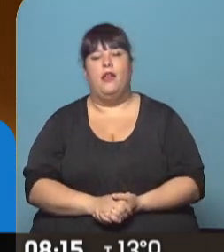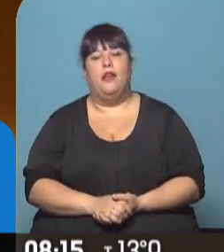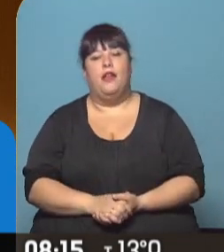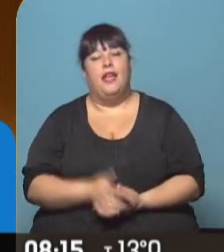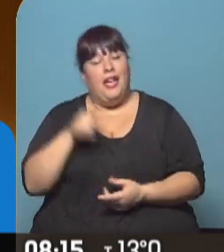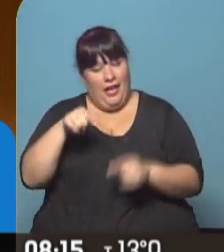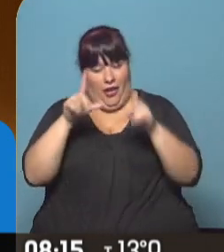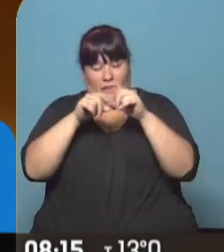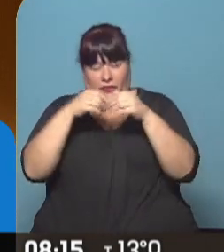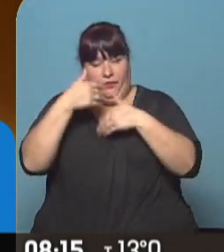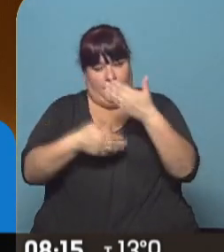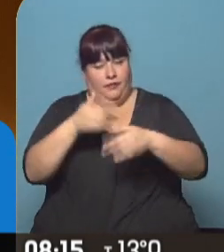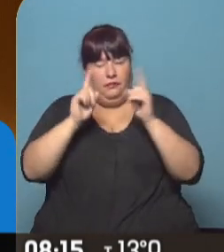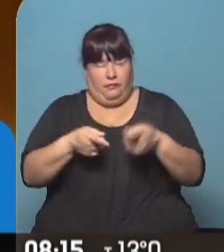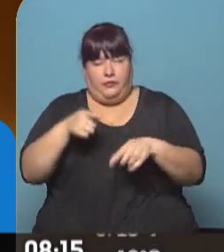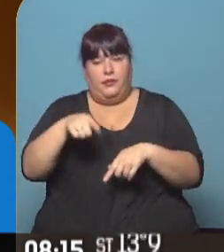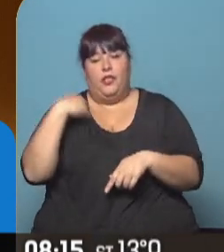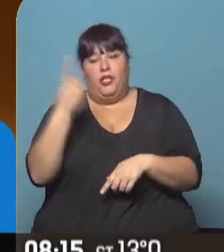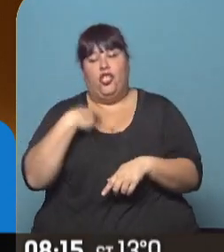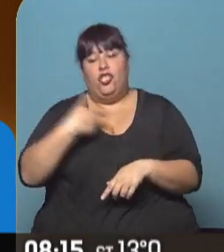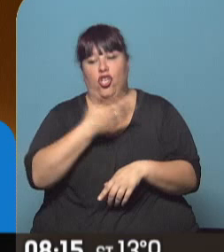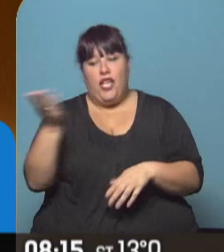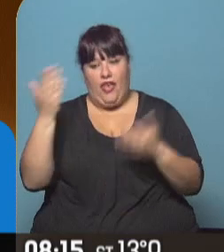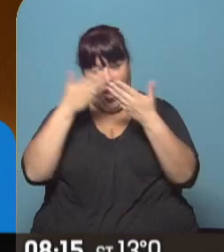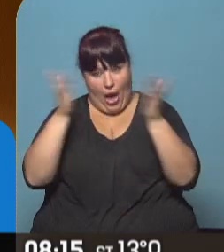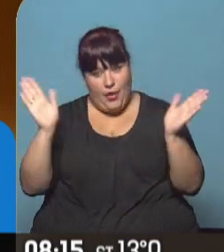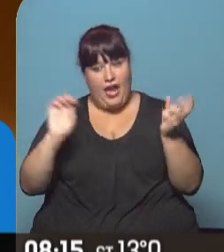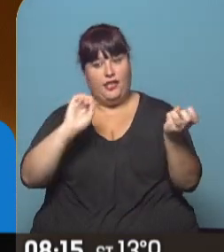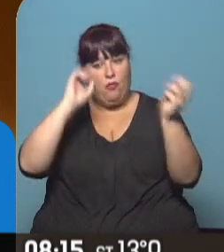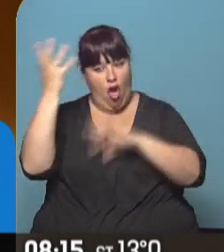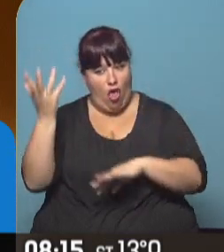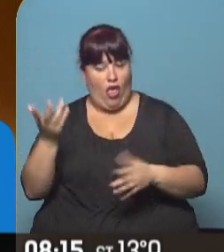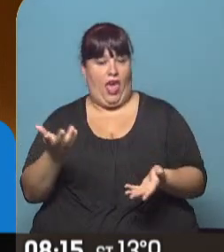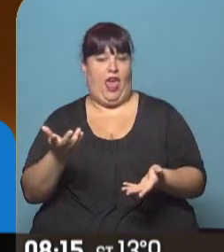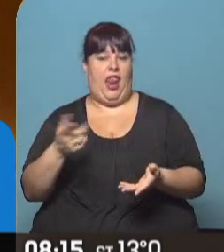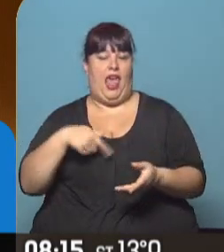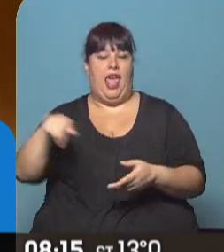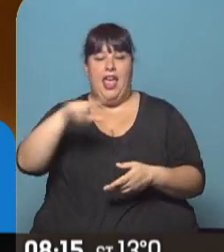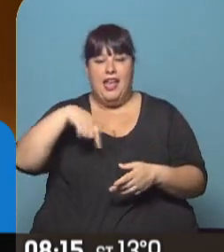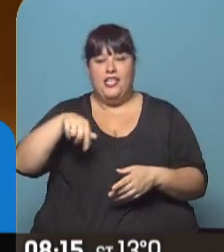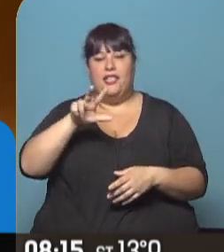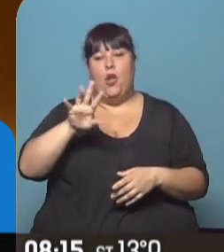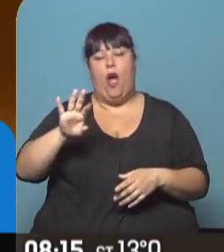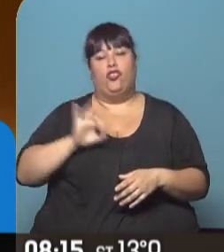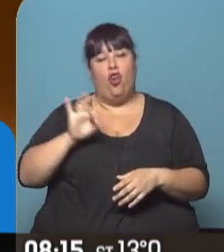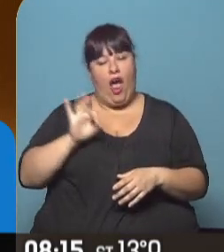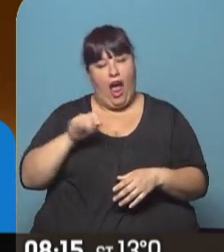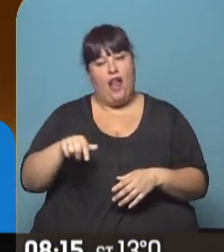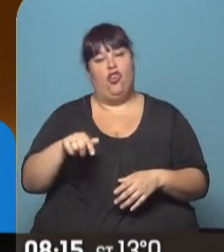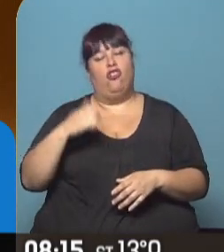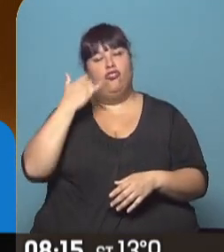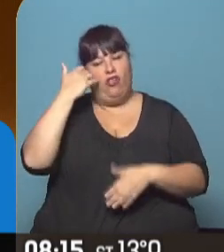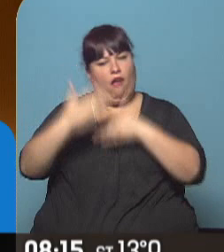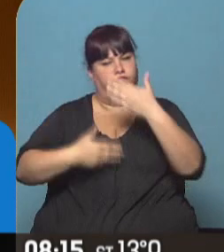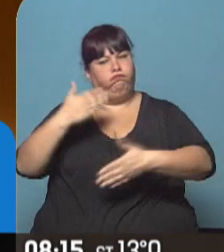esa fecha abrió paso también a que seamos una sociedad más abierta y moderna en donde esto en estos 34 años hemos